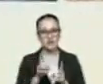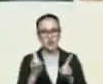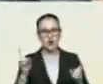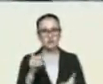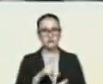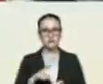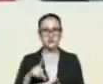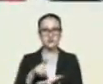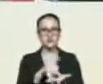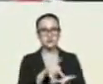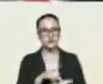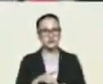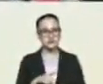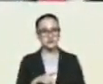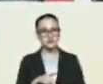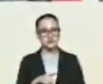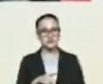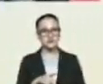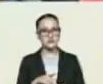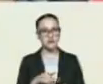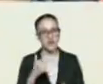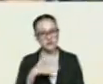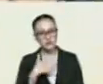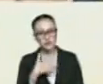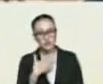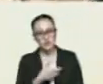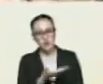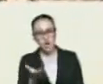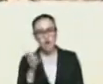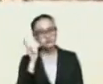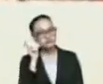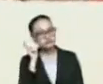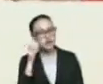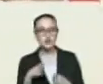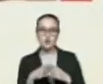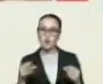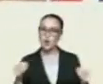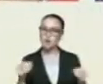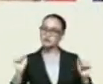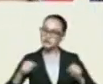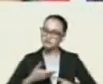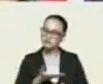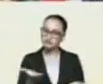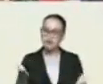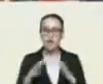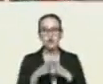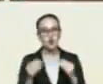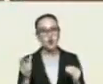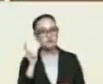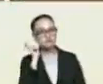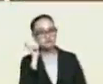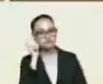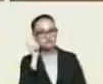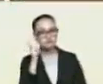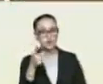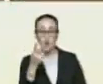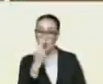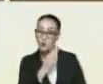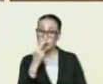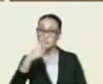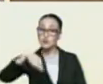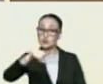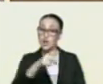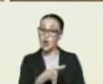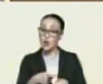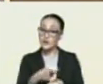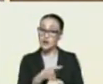participativa. Así que tenemos sentidos para todos, para escucharlos a todos, para verlos a todos, y ustedes tienen ese gran compromiso